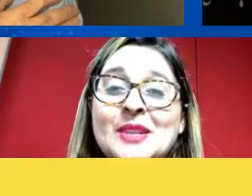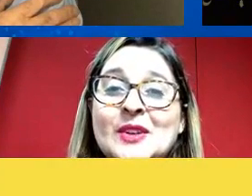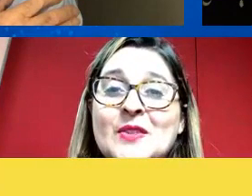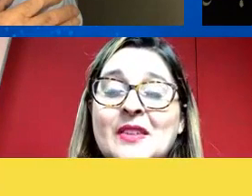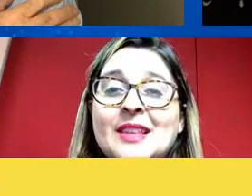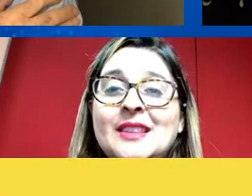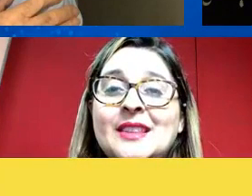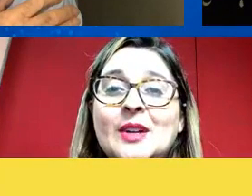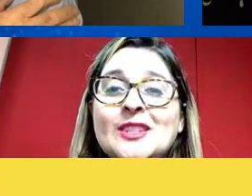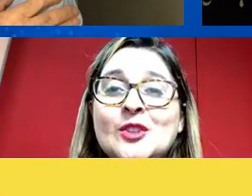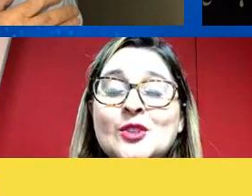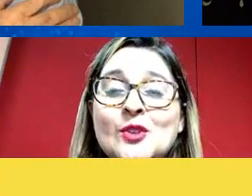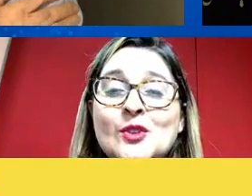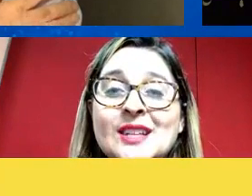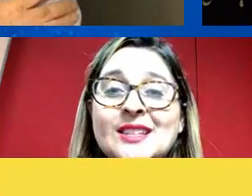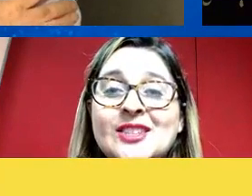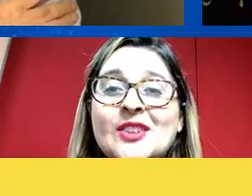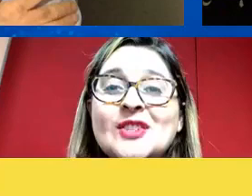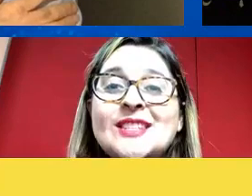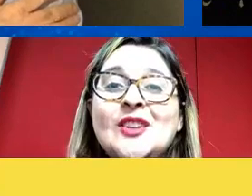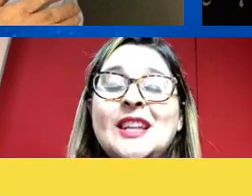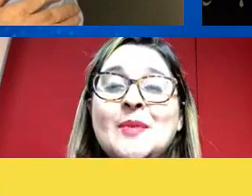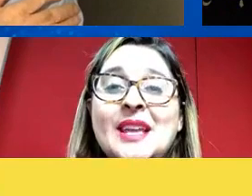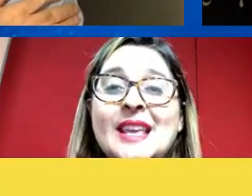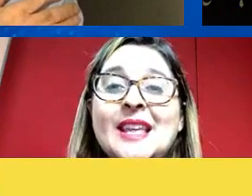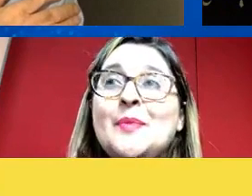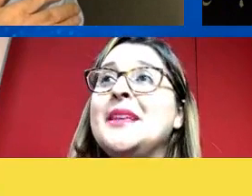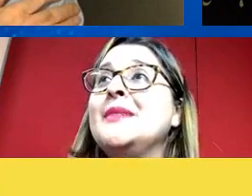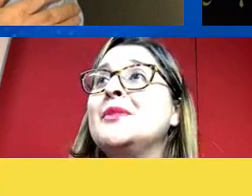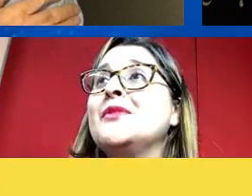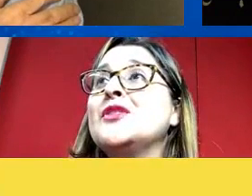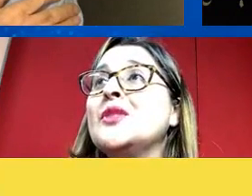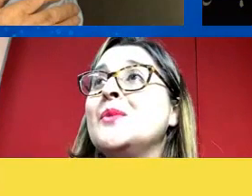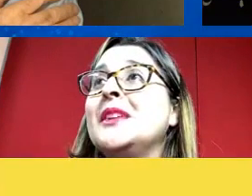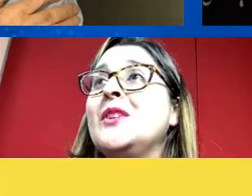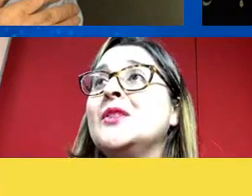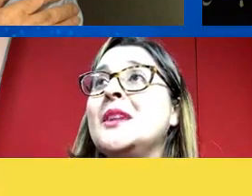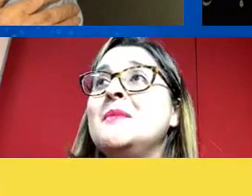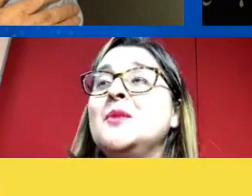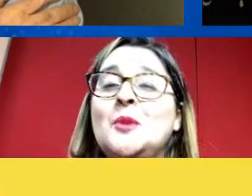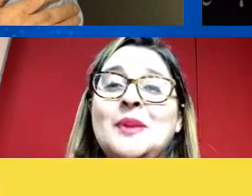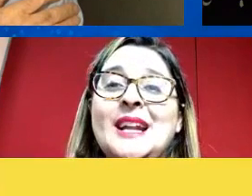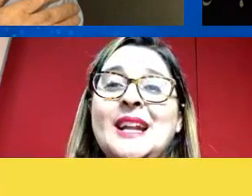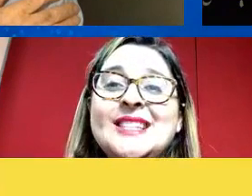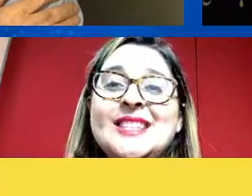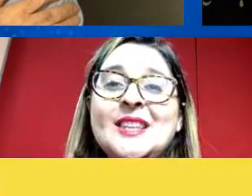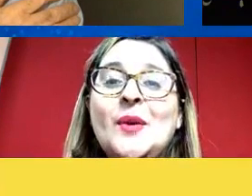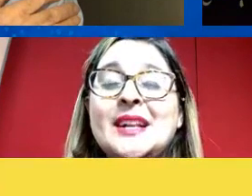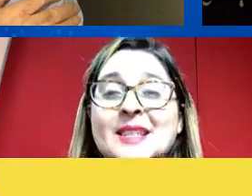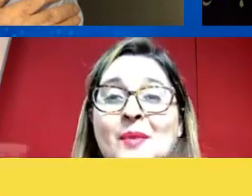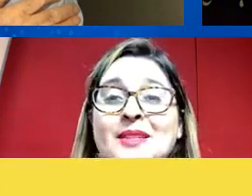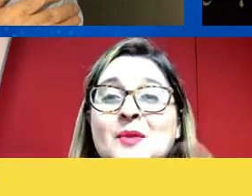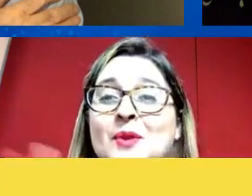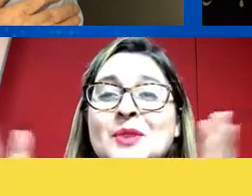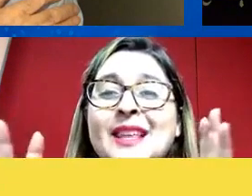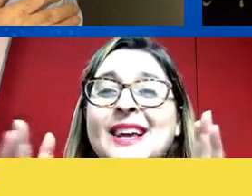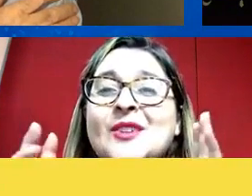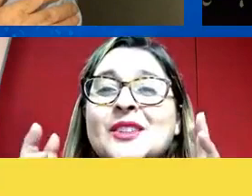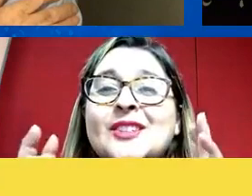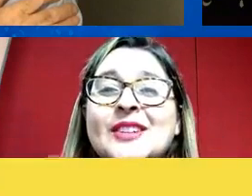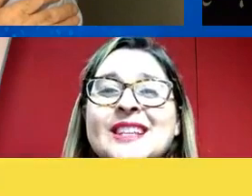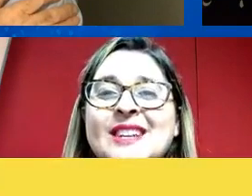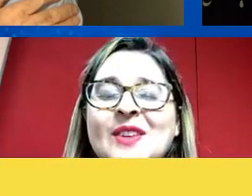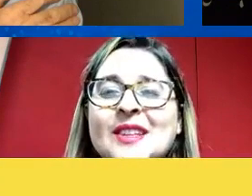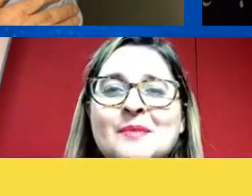un compromiso que nos habían dicho a las 18 horas. Yo no sé si lo tenemos que ya despedir, profesor, porque tengo 3 minutos para las 17 o alcanzamos a hacer un cruce de